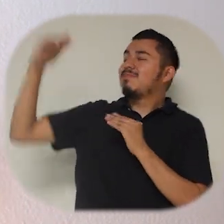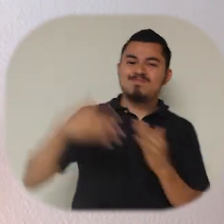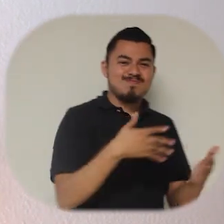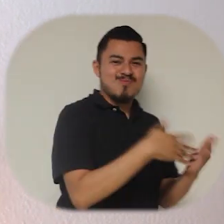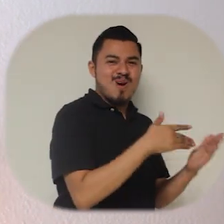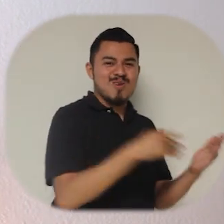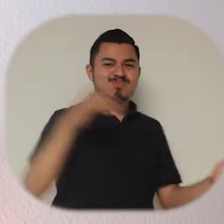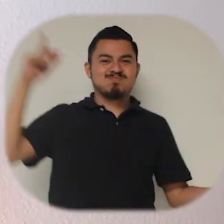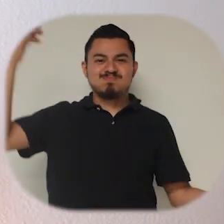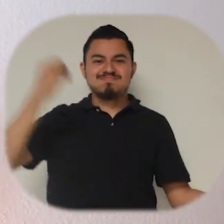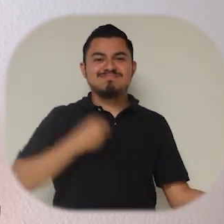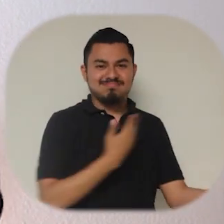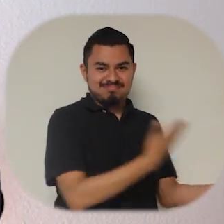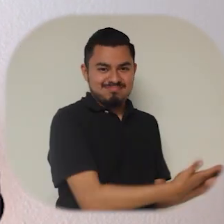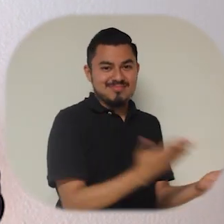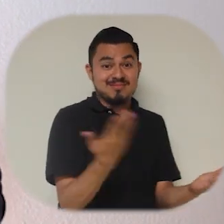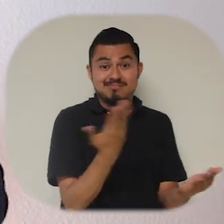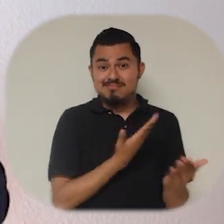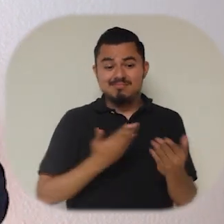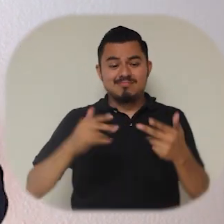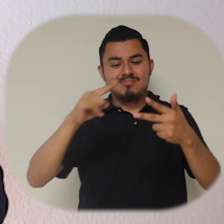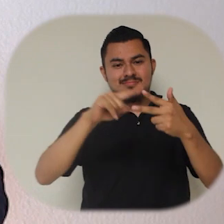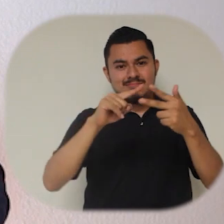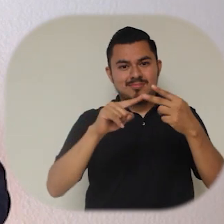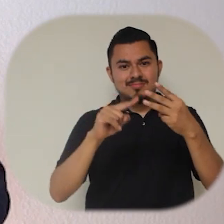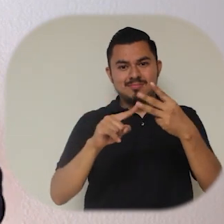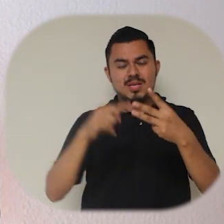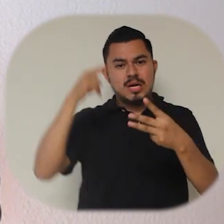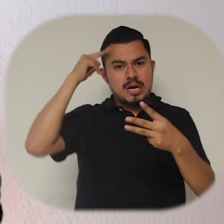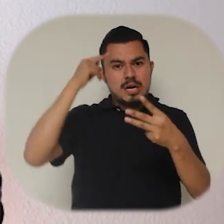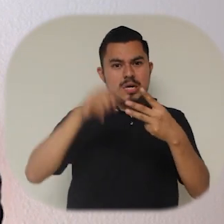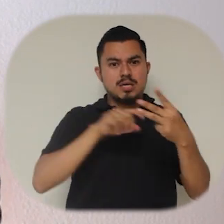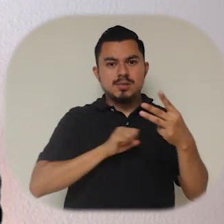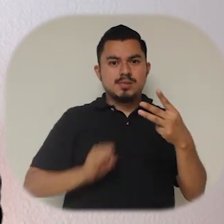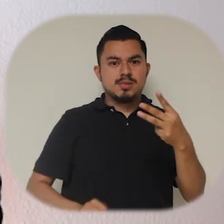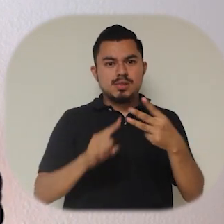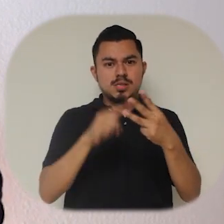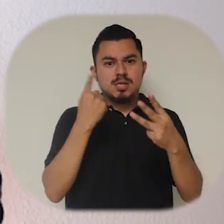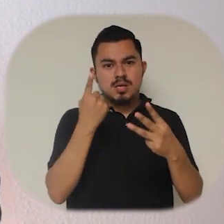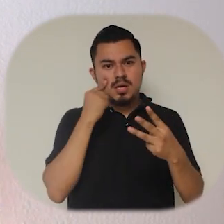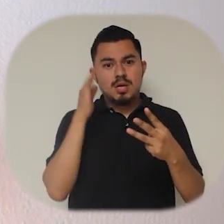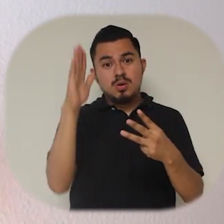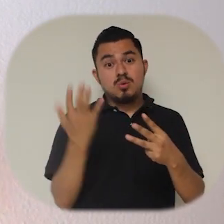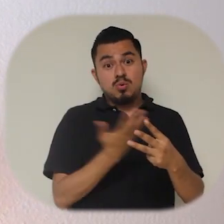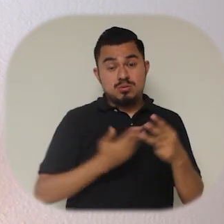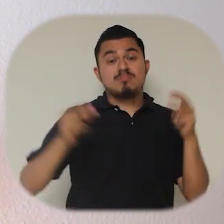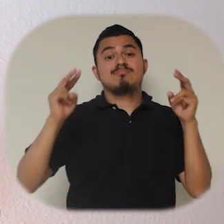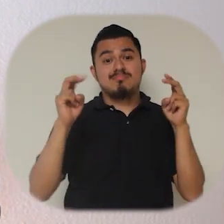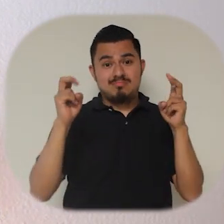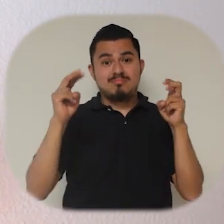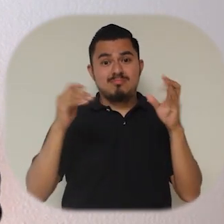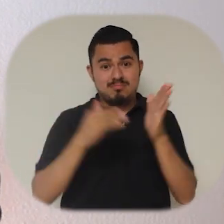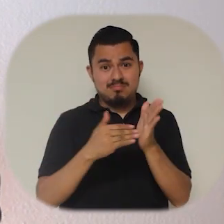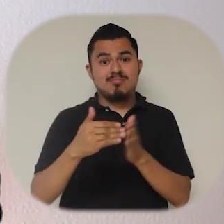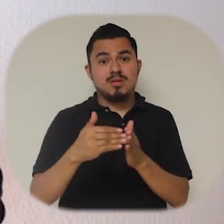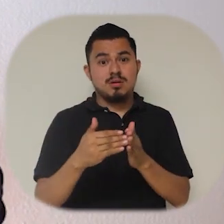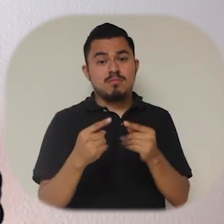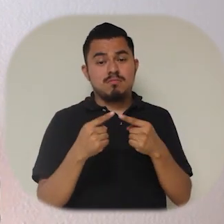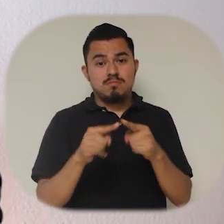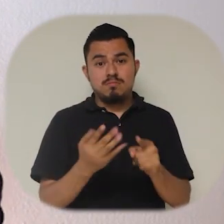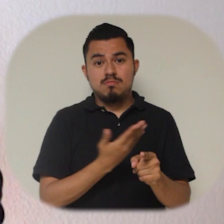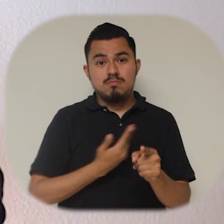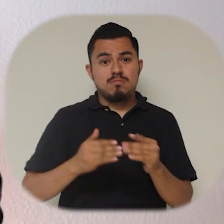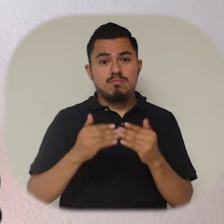reyes, sacerdotes y profetas, de ellos hablaremos un poco más profundamente posteriormente. Sin embargo, podemos decir